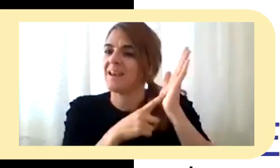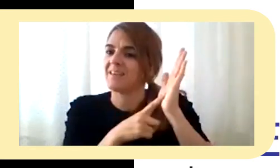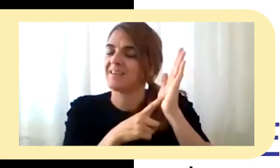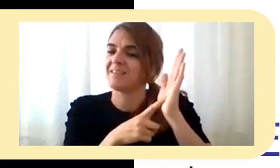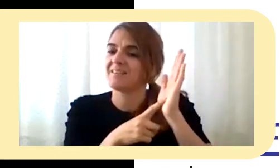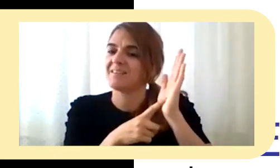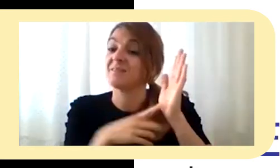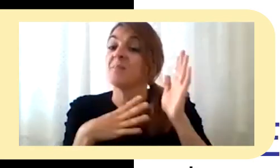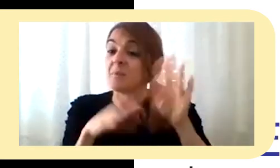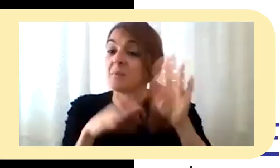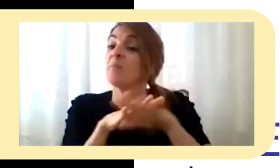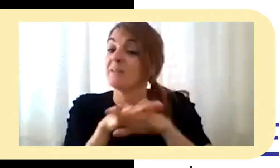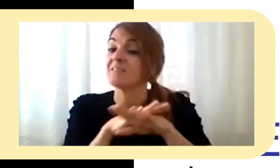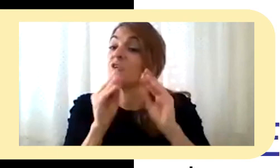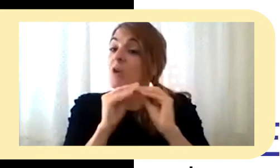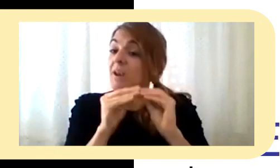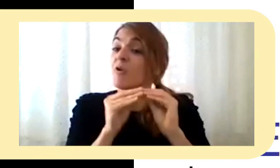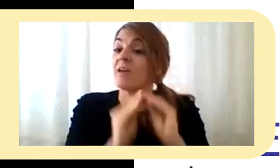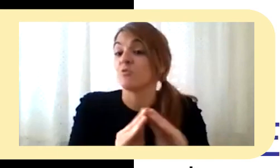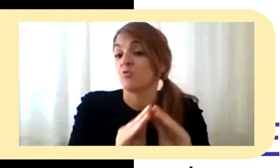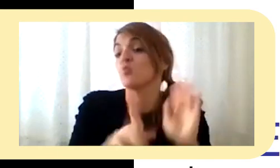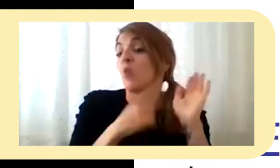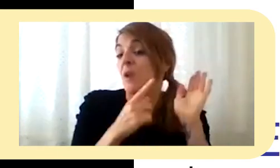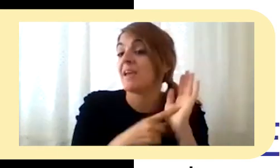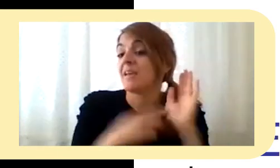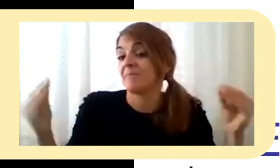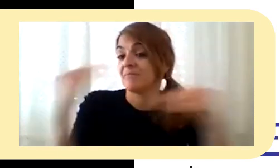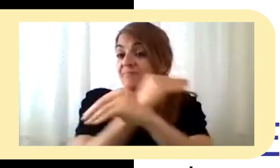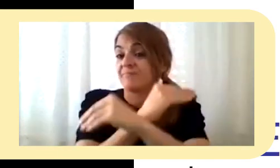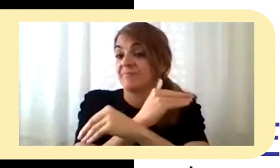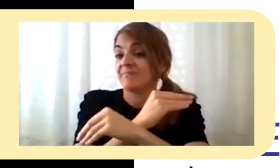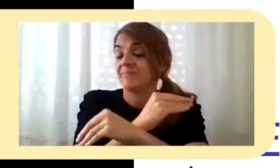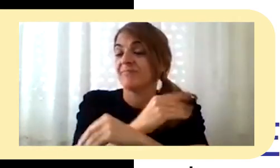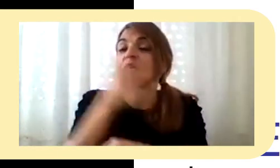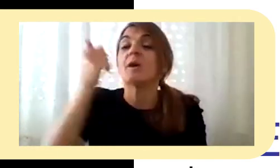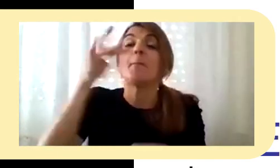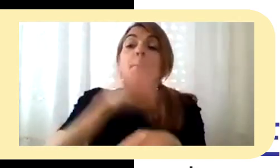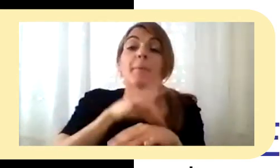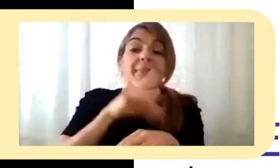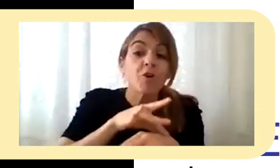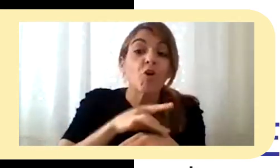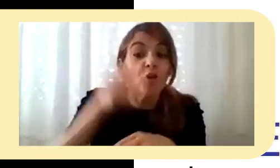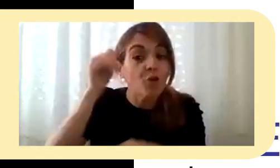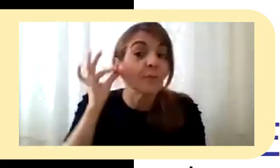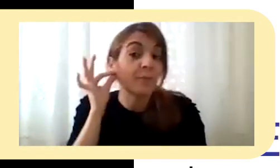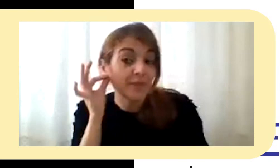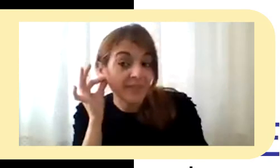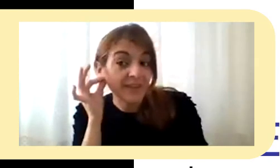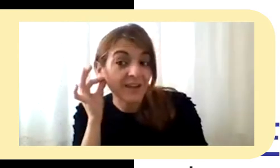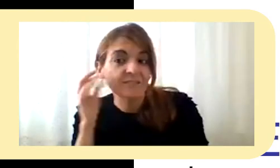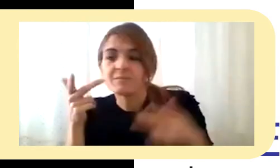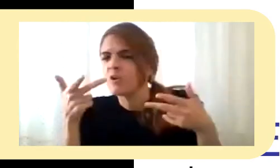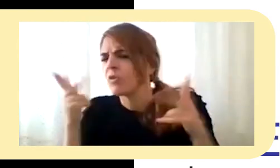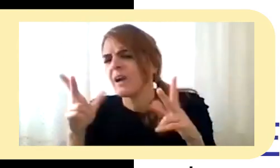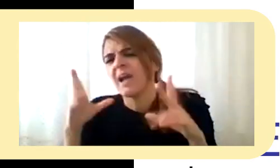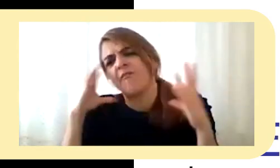año 2007. Y médico o médica jefe de servicio, que no que desea que su enfermera o médica